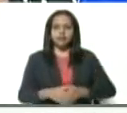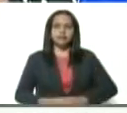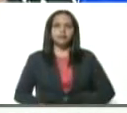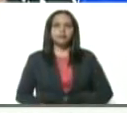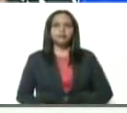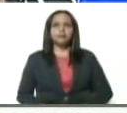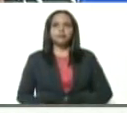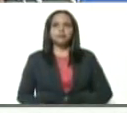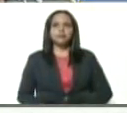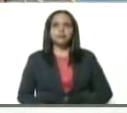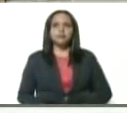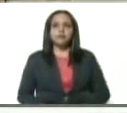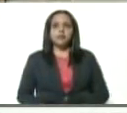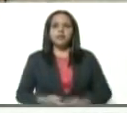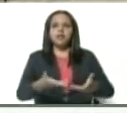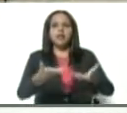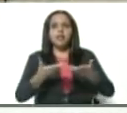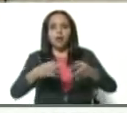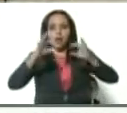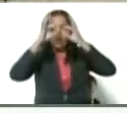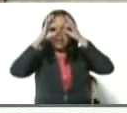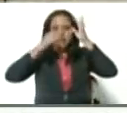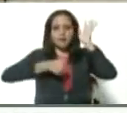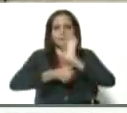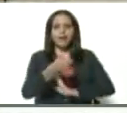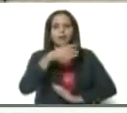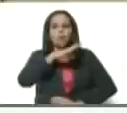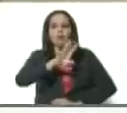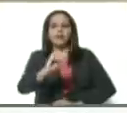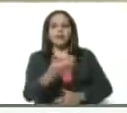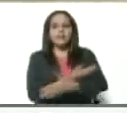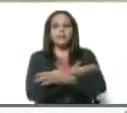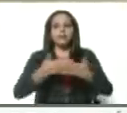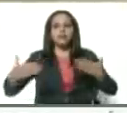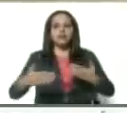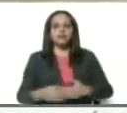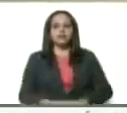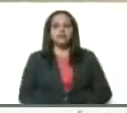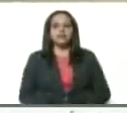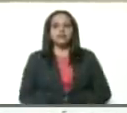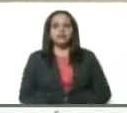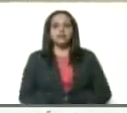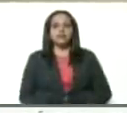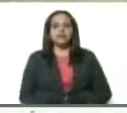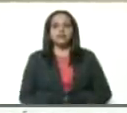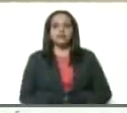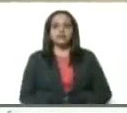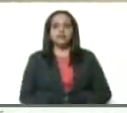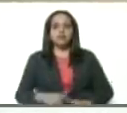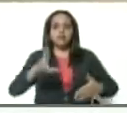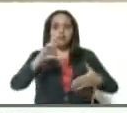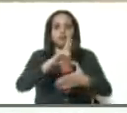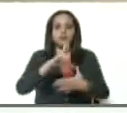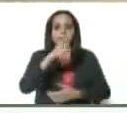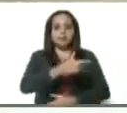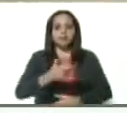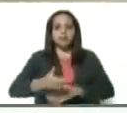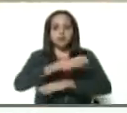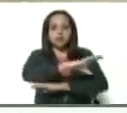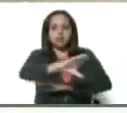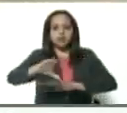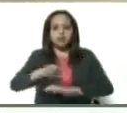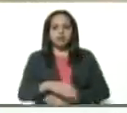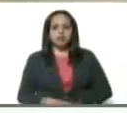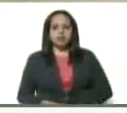ha dado lentes a más de 40 millones de latinoamericanos y caribeños. Y